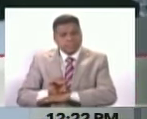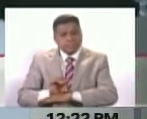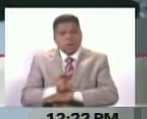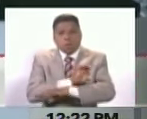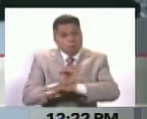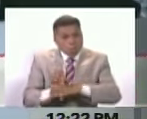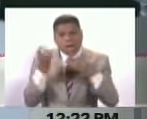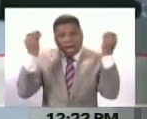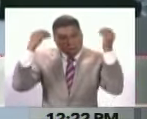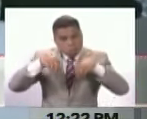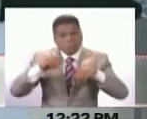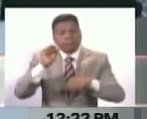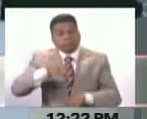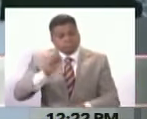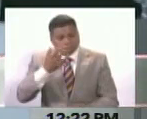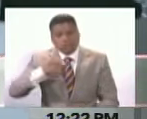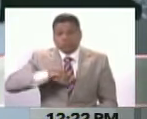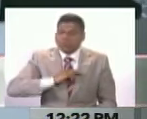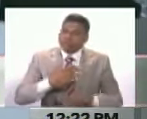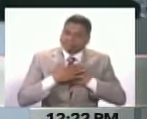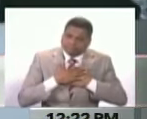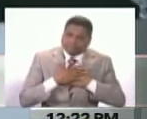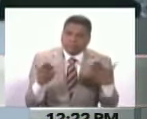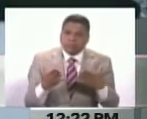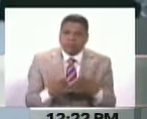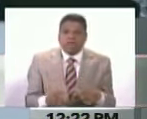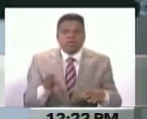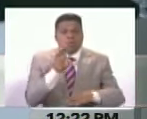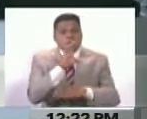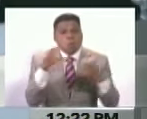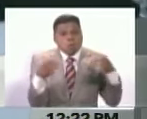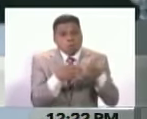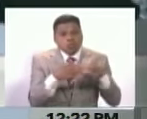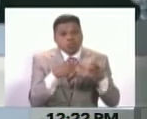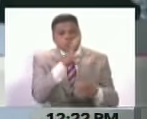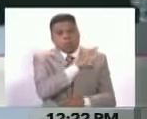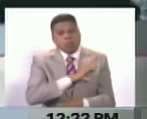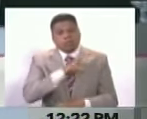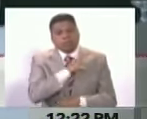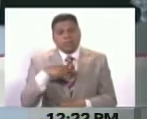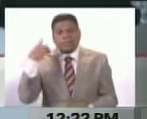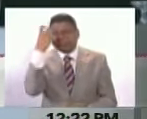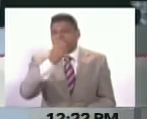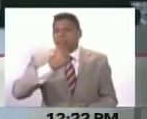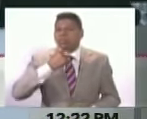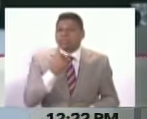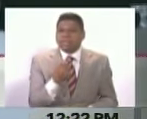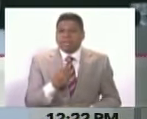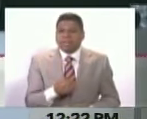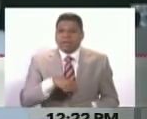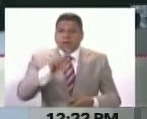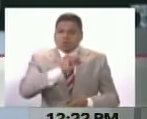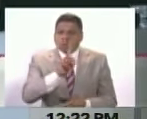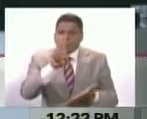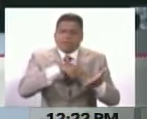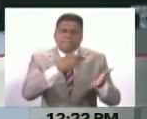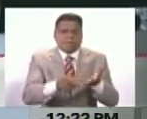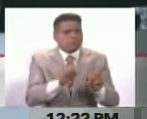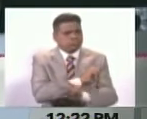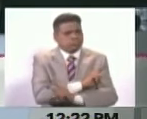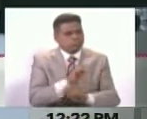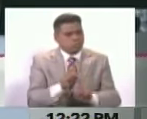más allá de la ampliación de un Consejo de Seguridad, que no deja de ser una instancia de veto a un espacio